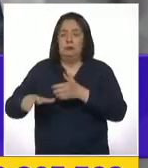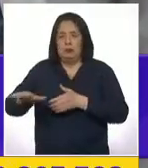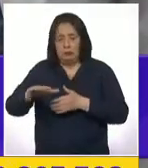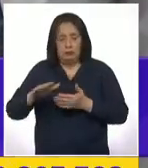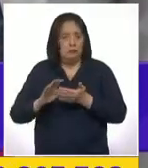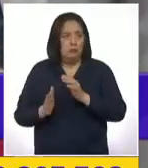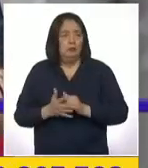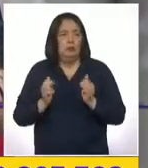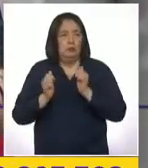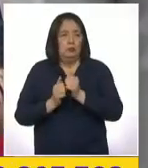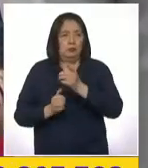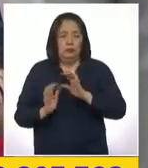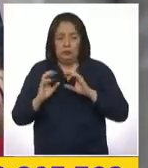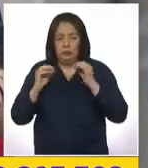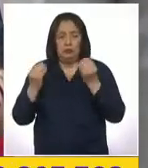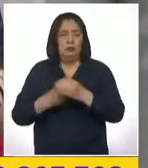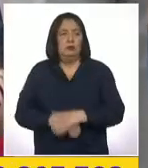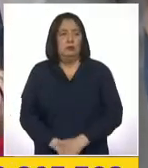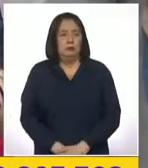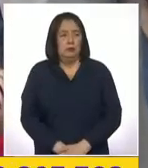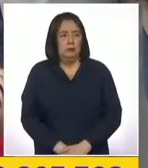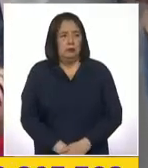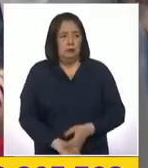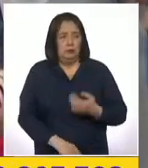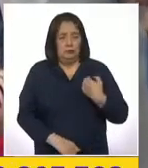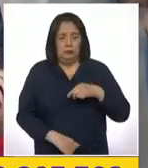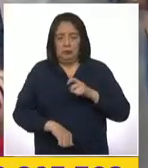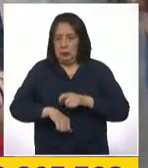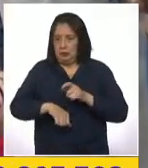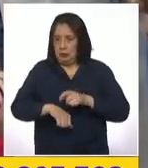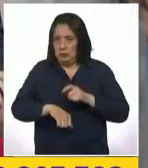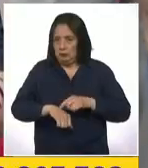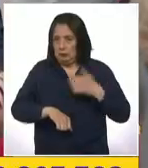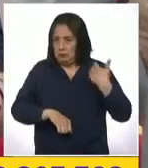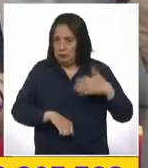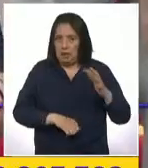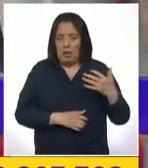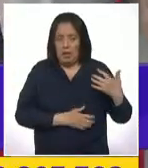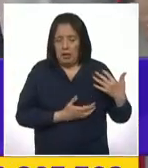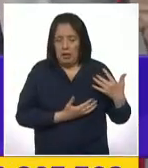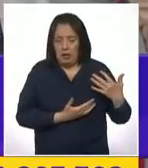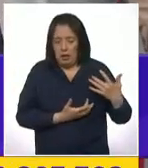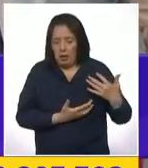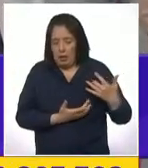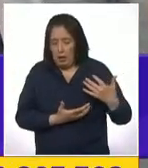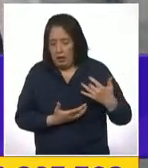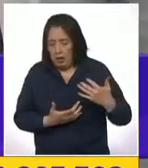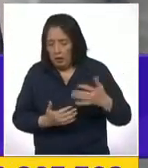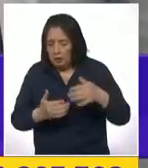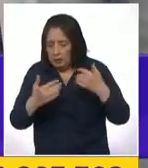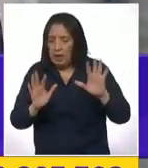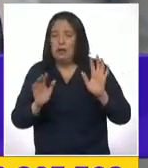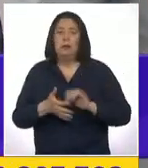que trabajar junto con las organizaciones. Hemos dado el plazo suficiente, hemos sido convocados,